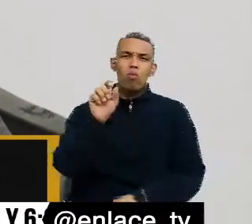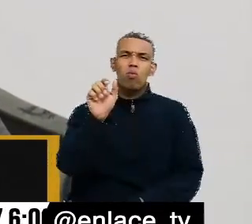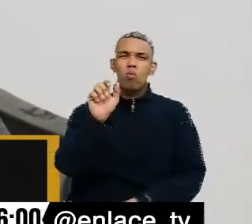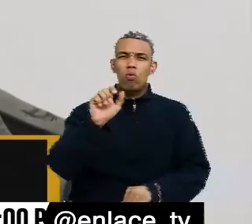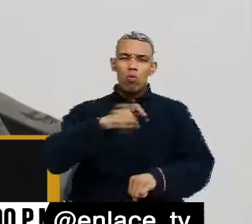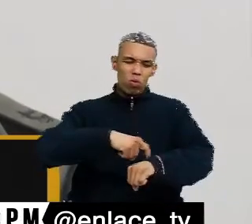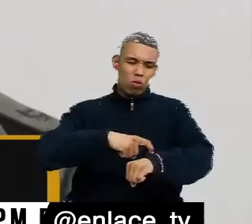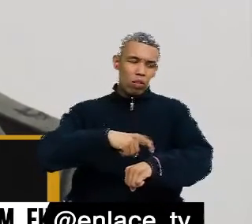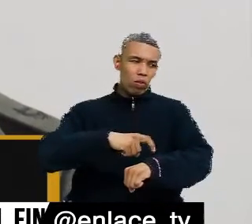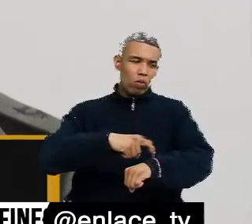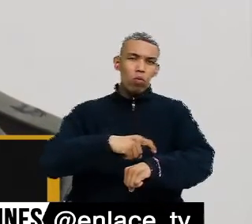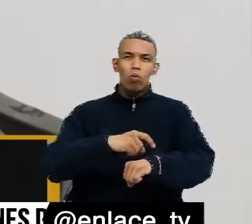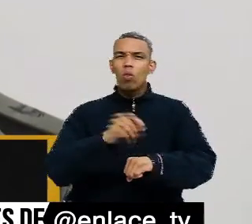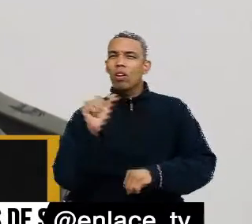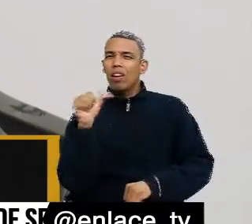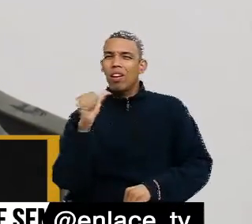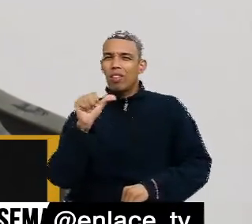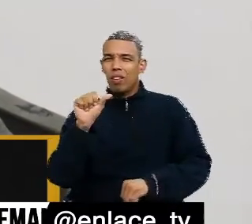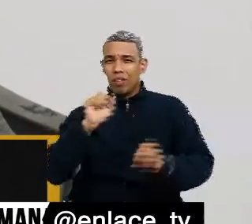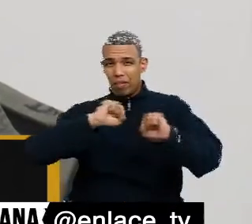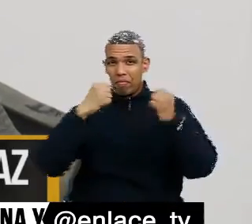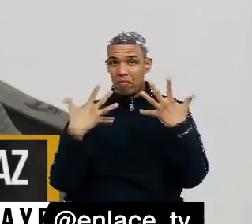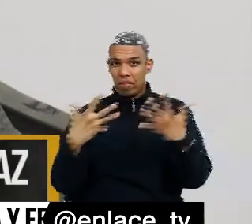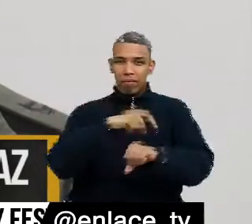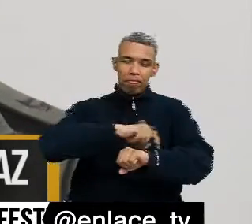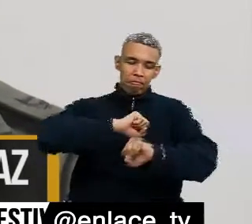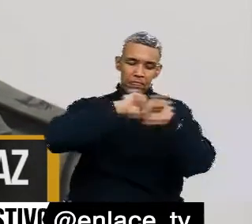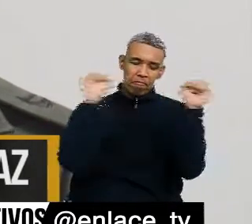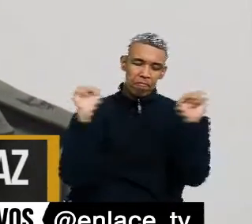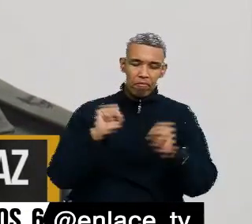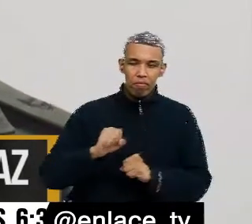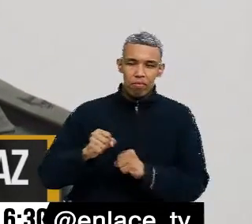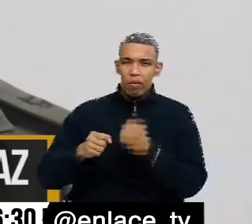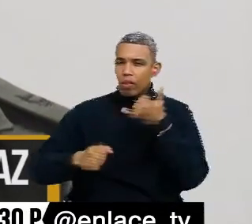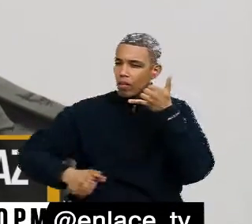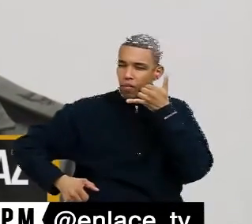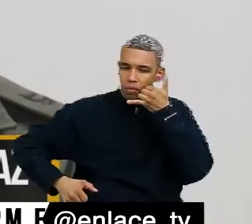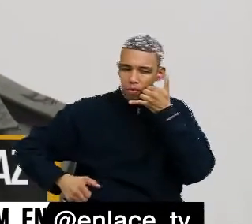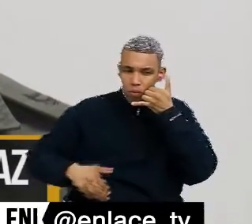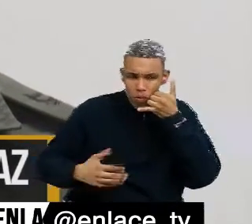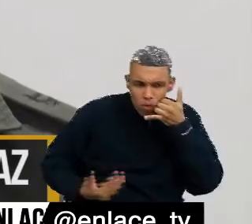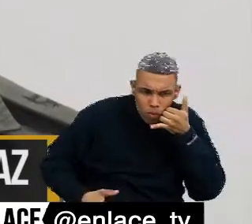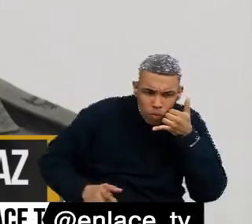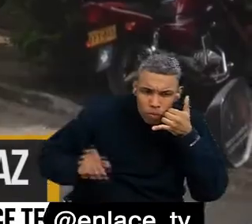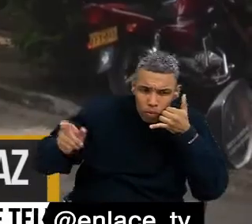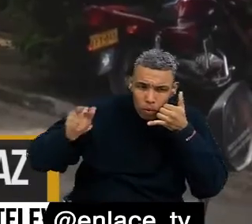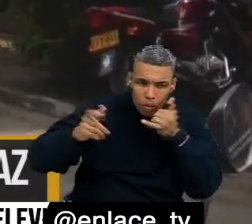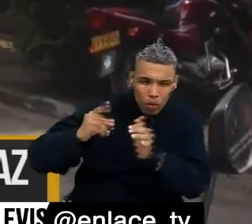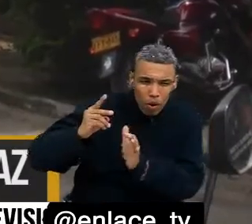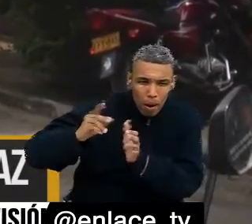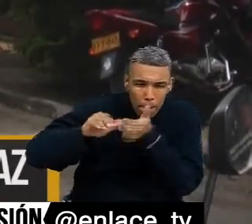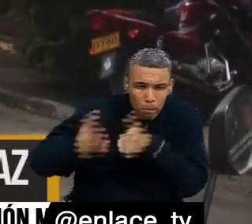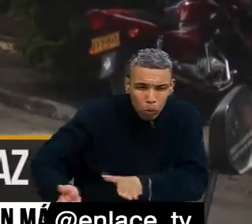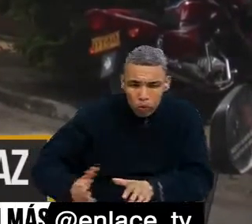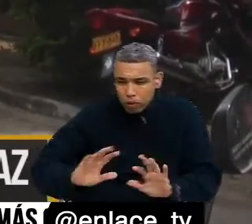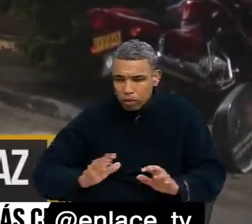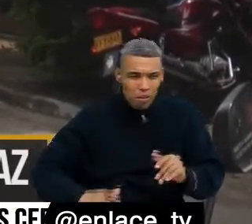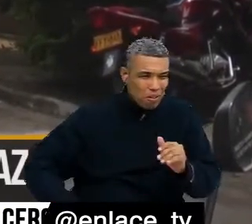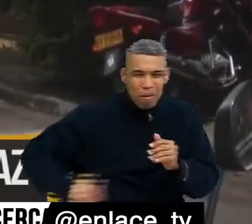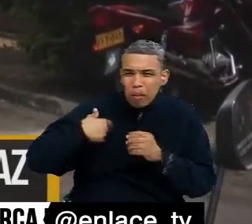a reportar una persona sin vida. Inmediatamente la Policía Nacional acudió pues al